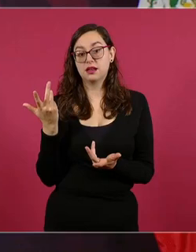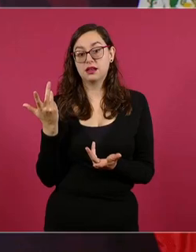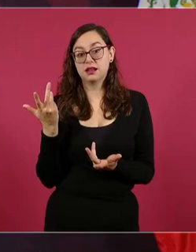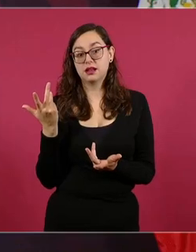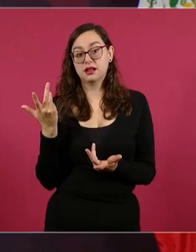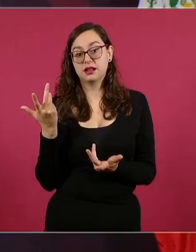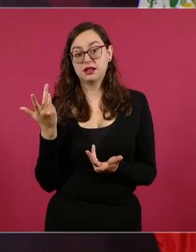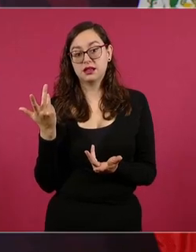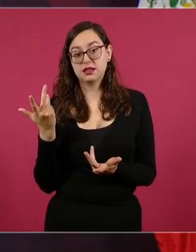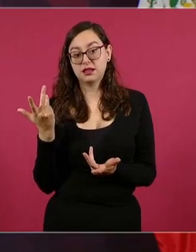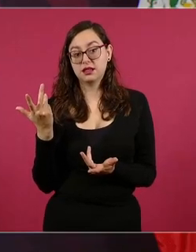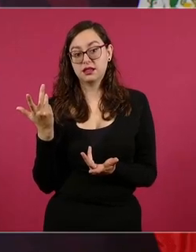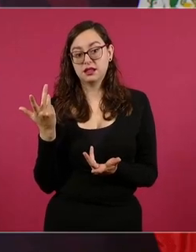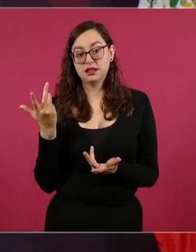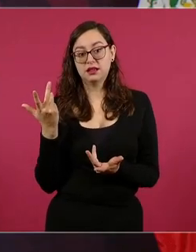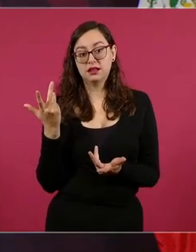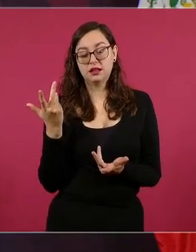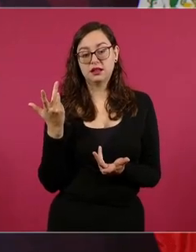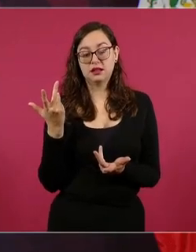la